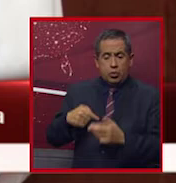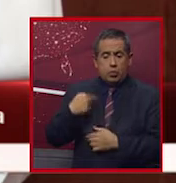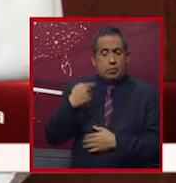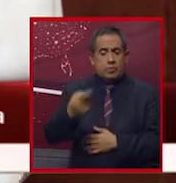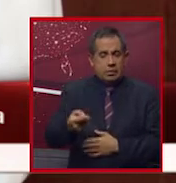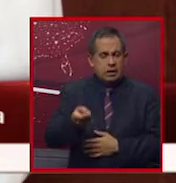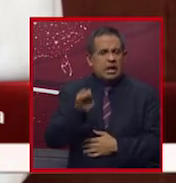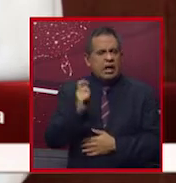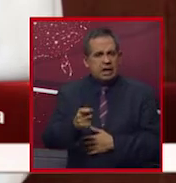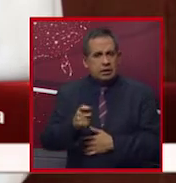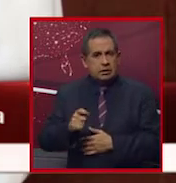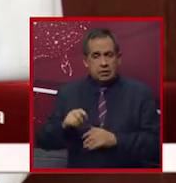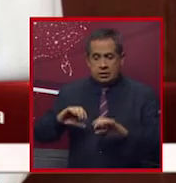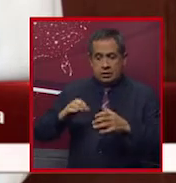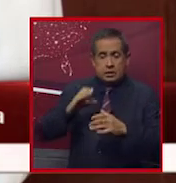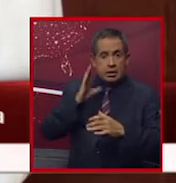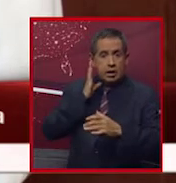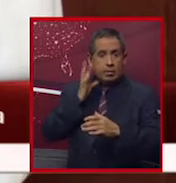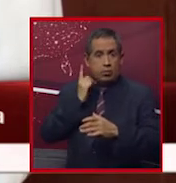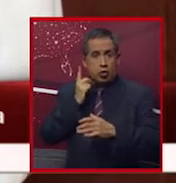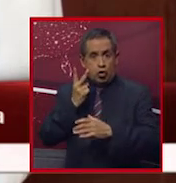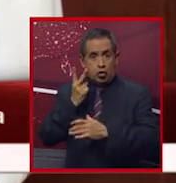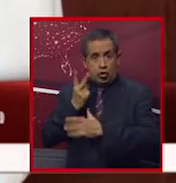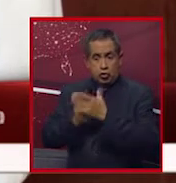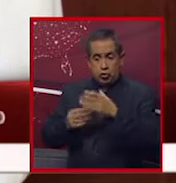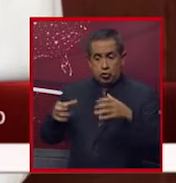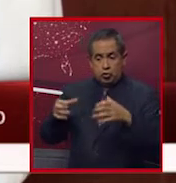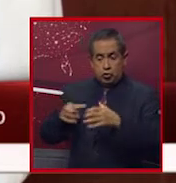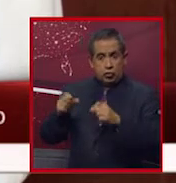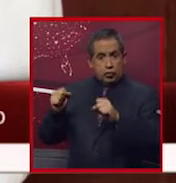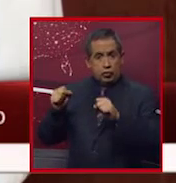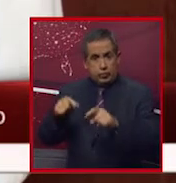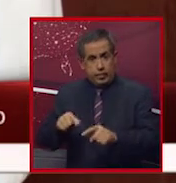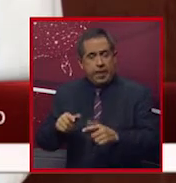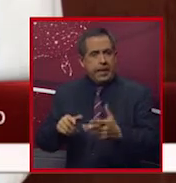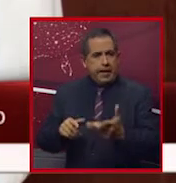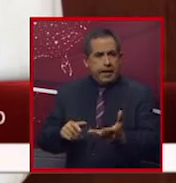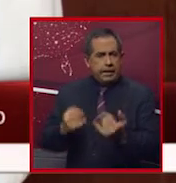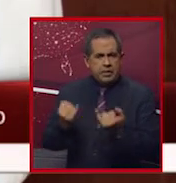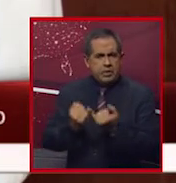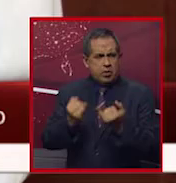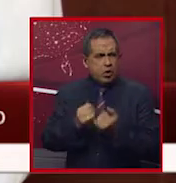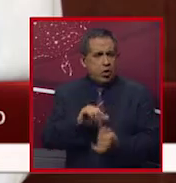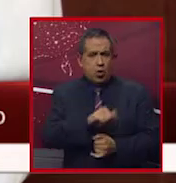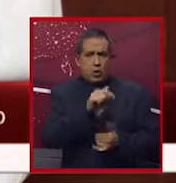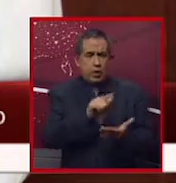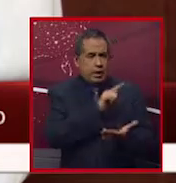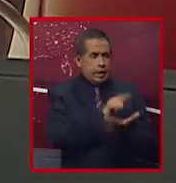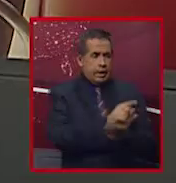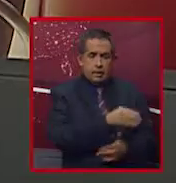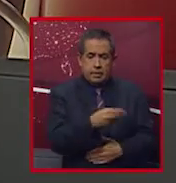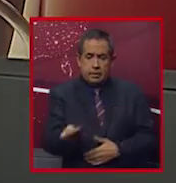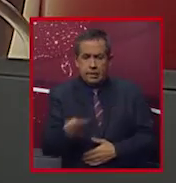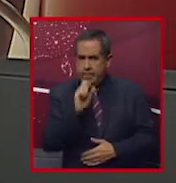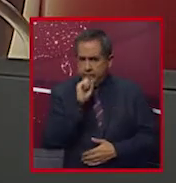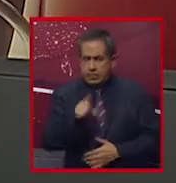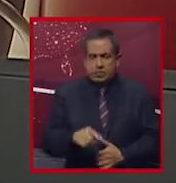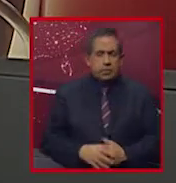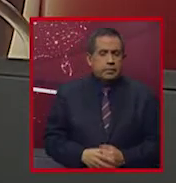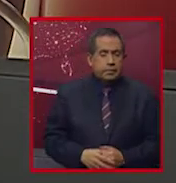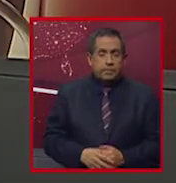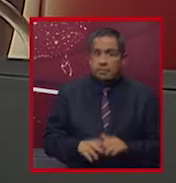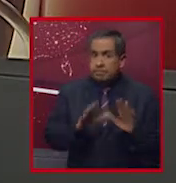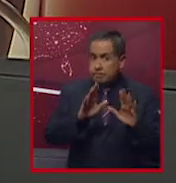en este caso, en la permanente será el turno, que es el turno regular que siguen también las iniciativas. Bueno, aquí está el primer